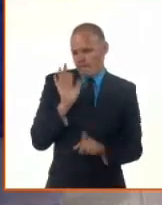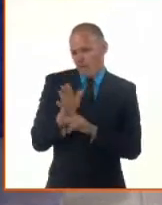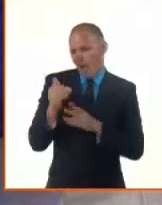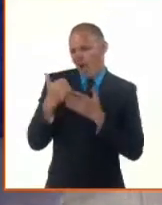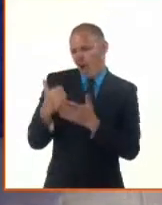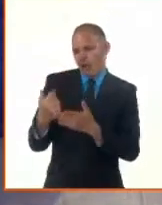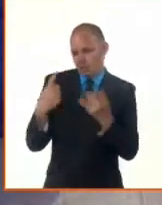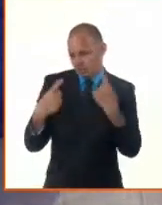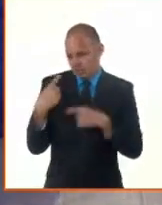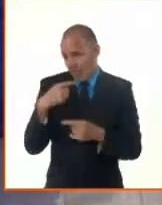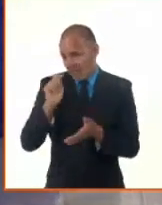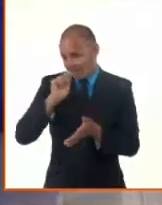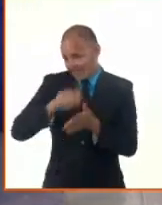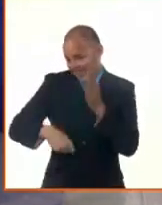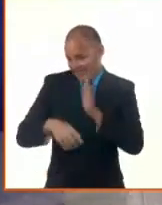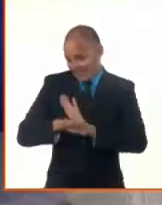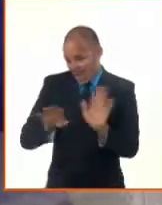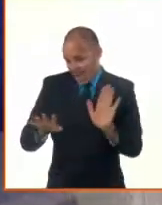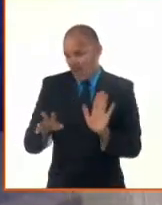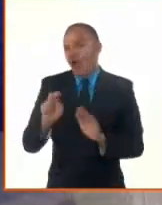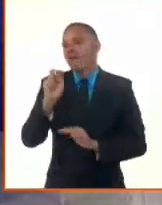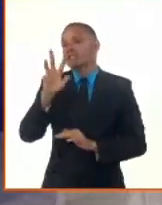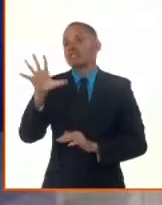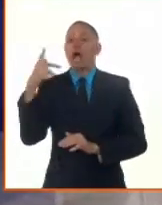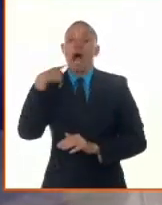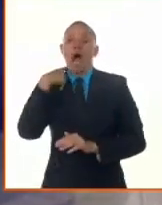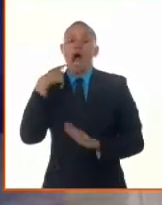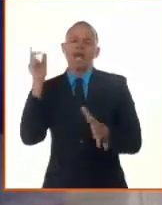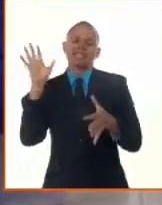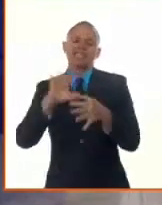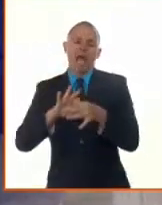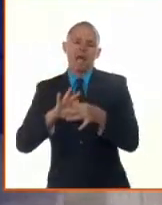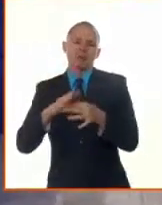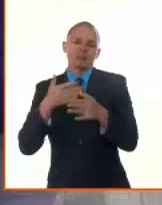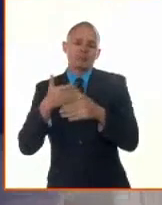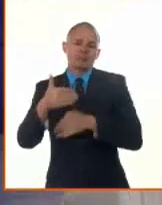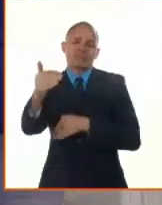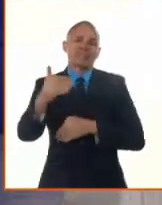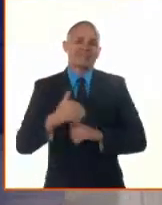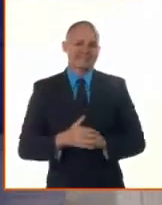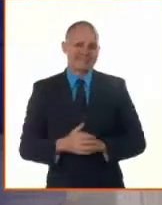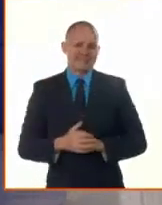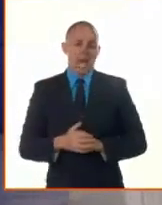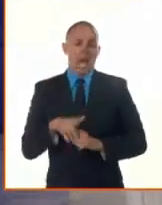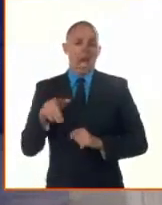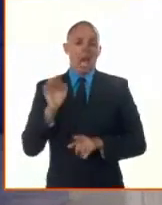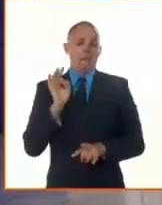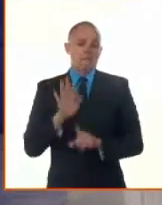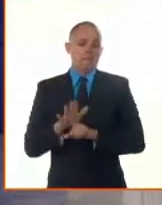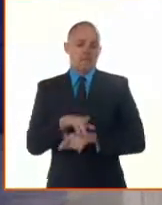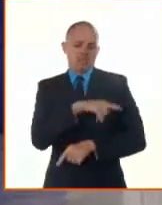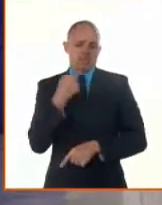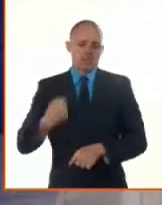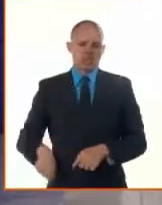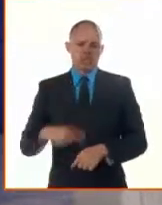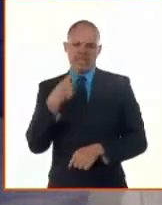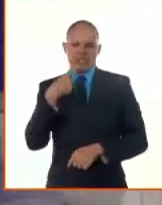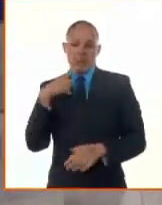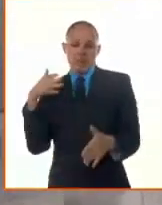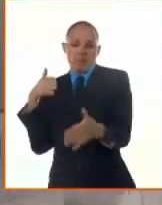años que lo incluye casi todo pues llama la atención y ya comenzaron las especulaciones de que China de que se quieren